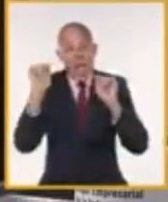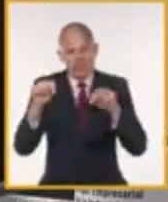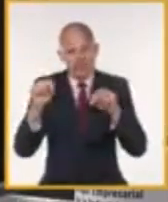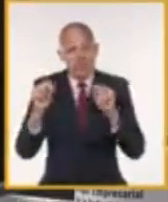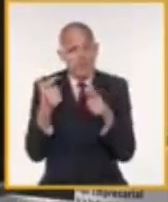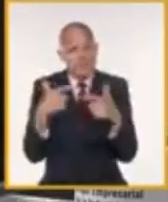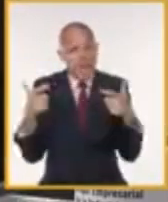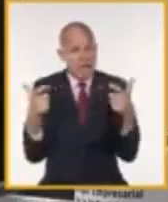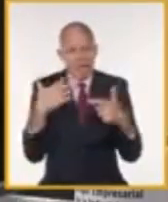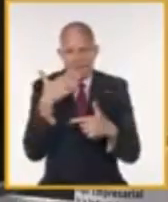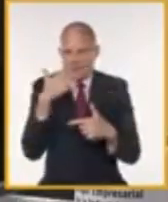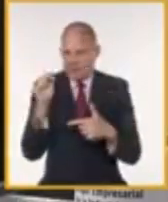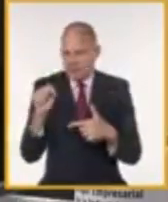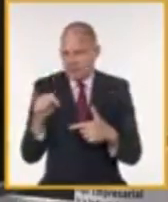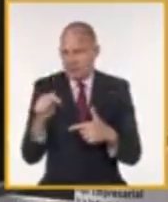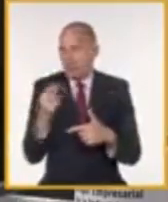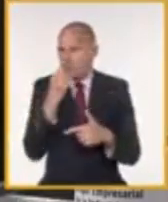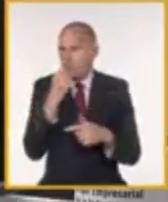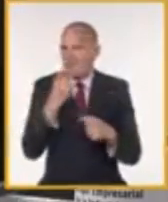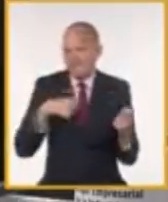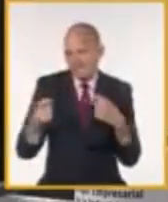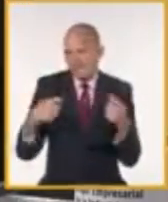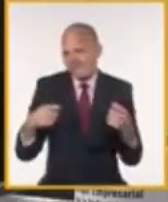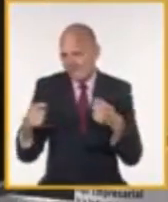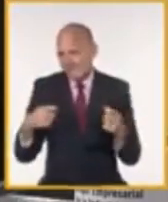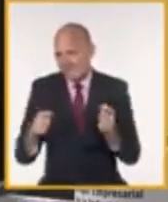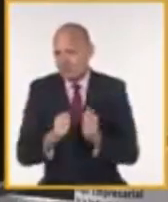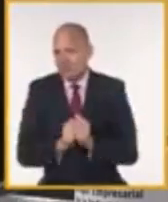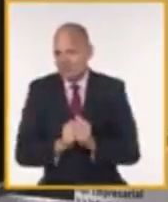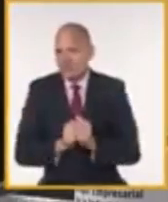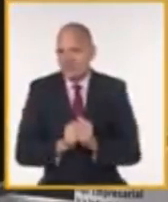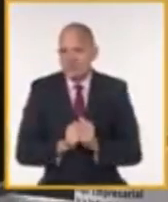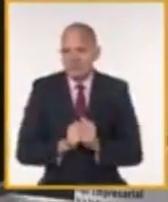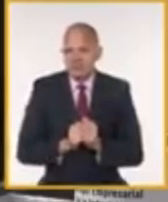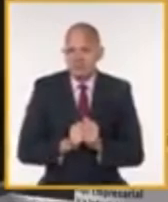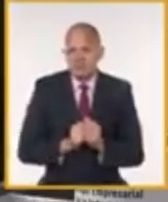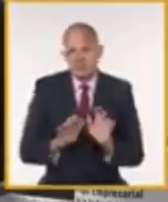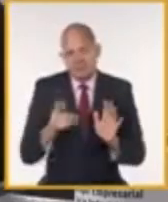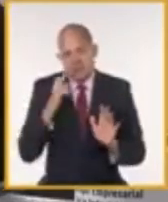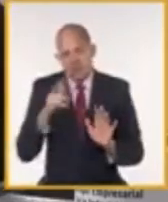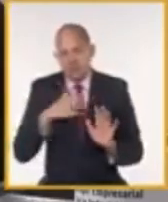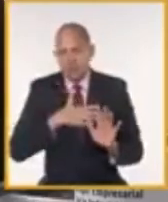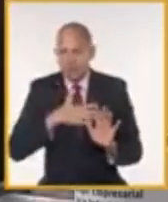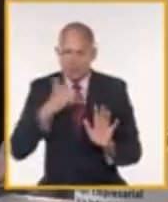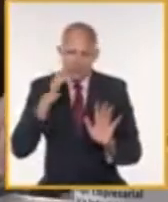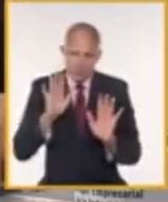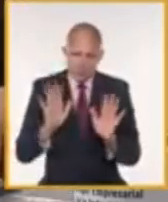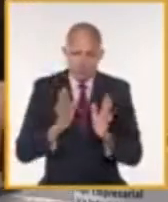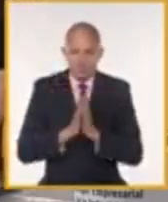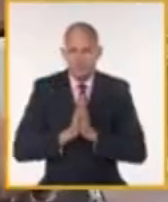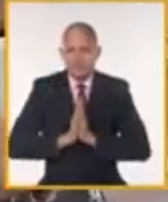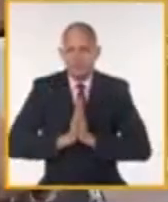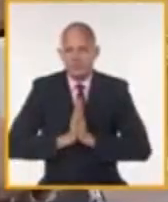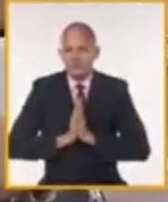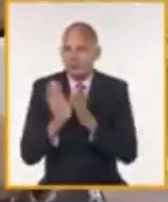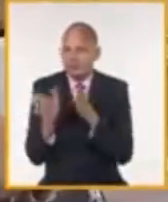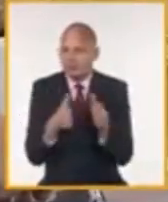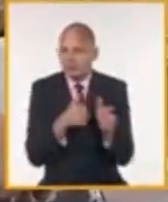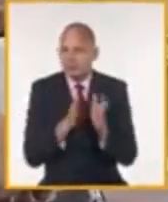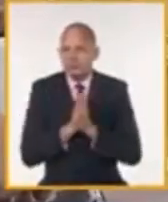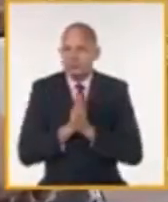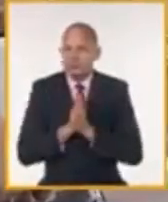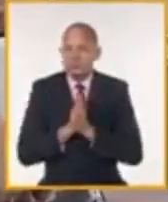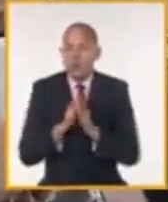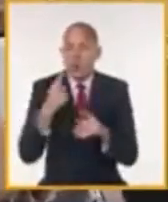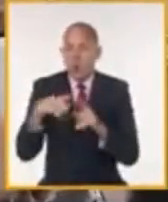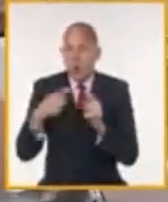pesquerías cuando llegue el momento y hayan alcanzado la talla comercial. De igual manera, va a iniciar